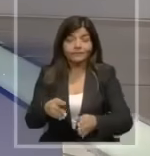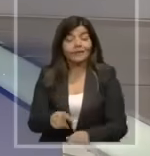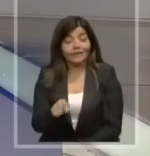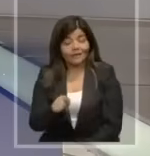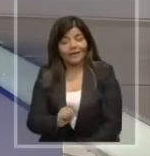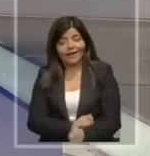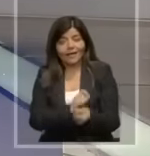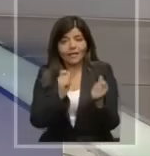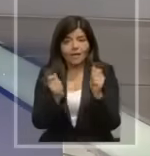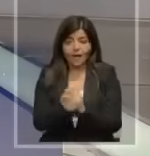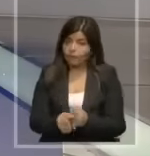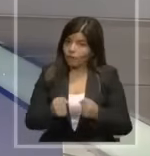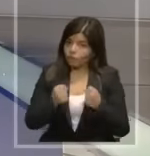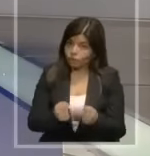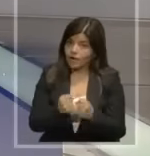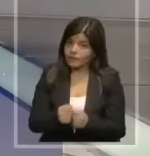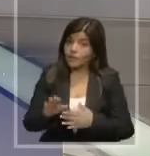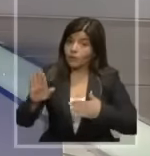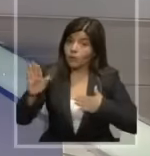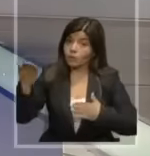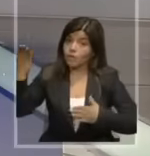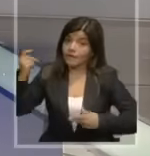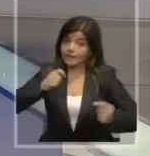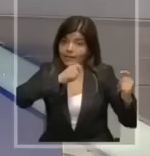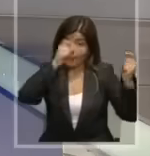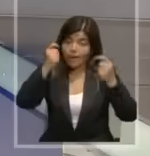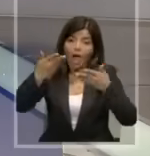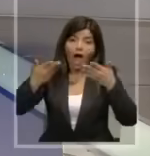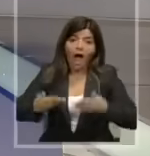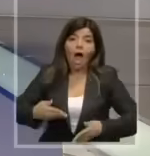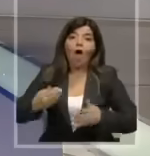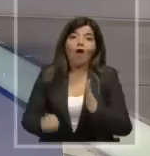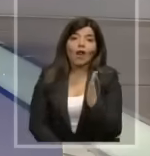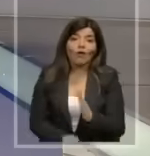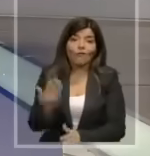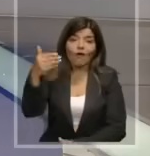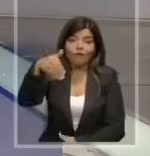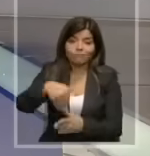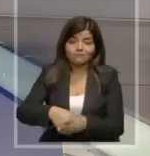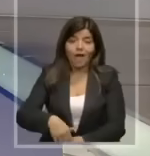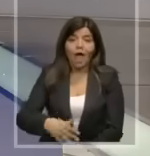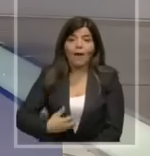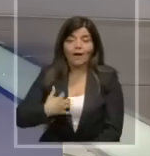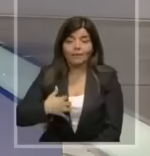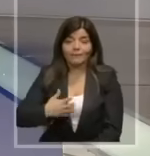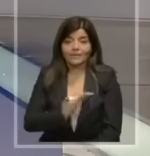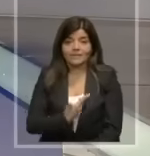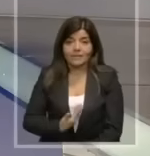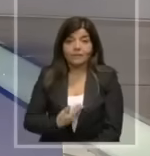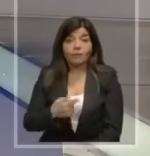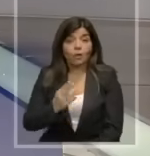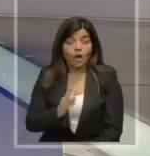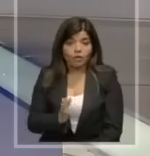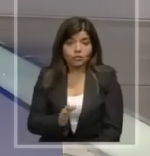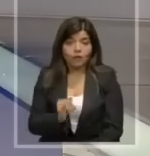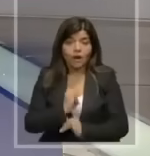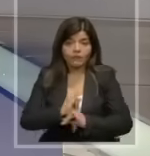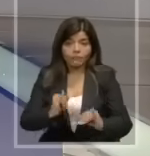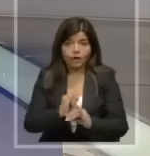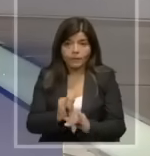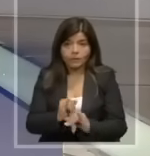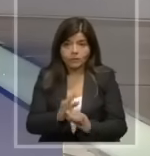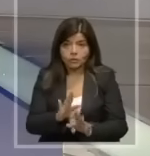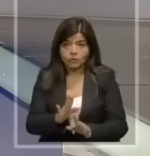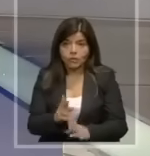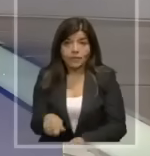por supuesto, durante campaña, pero ya es distinto escucharlo como presidente electo. Vamos a seguir informando de esto, pero sí, vamos